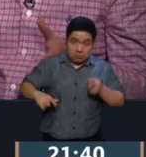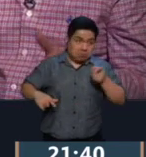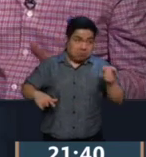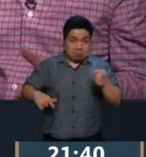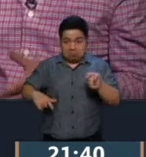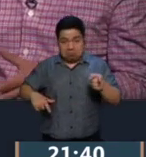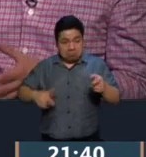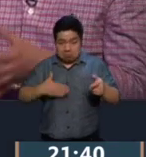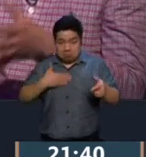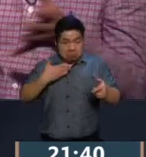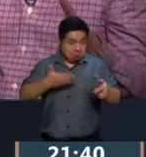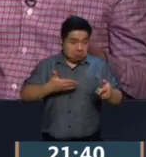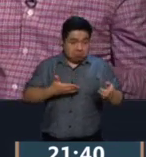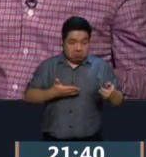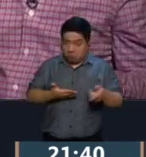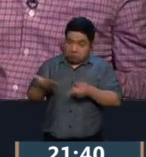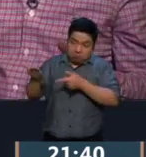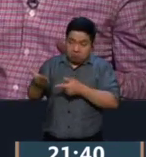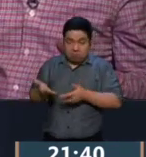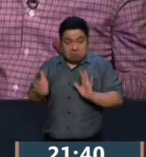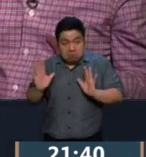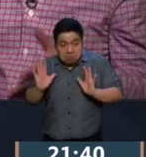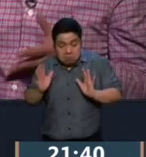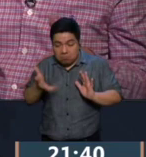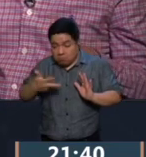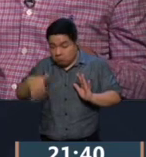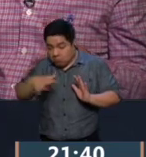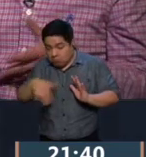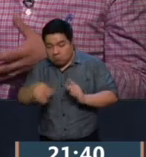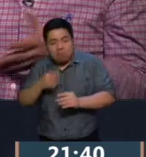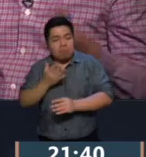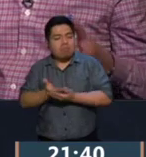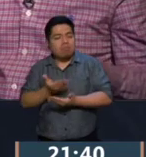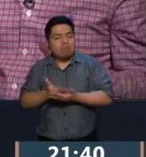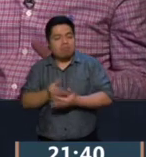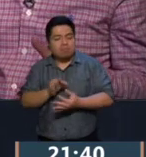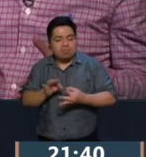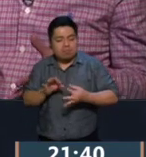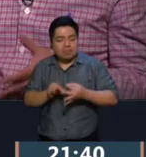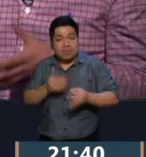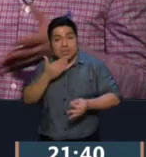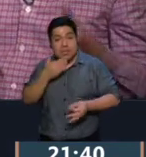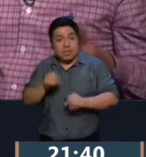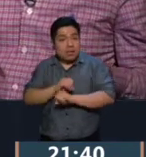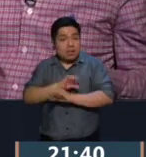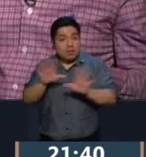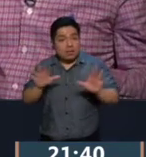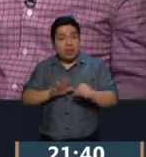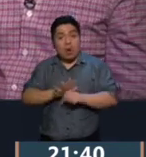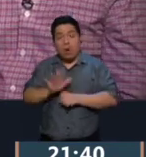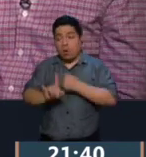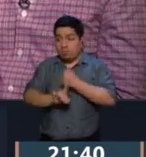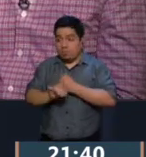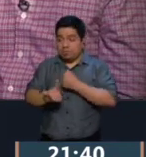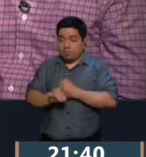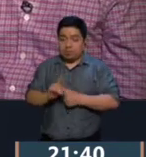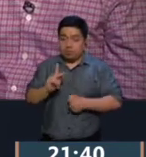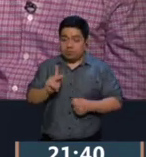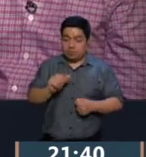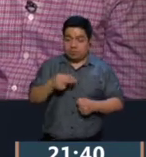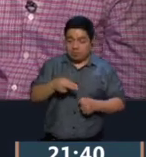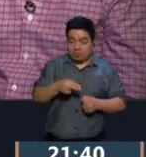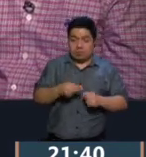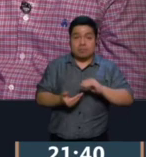no confían, pues busquemos un esquema donde quede muy claro técnicamente de qué se trata todo esto. Con el PAN, una mesa